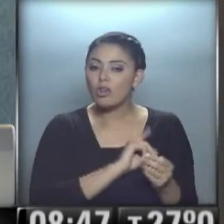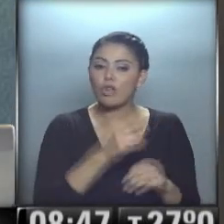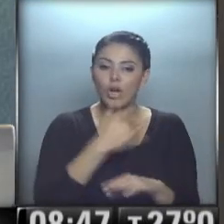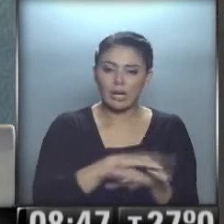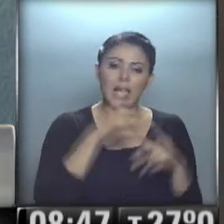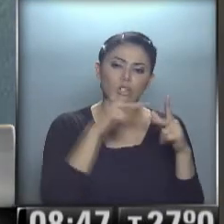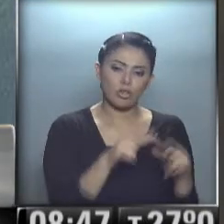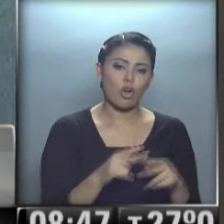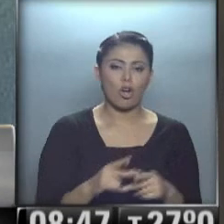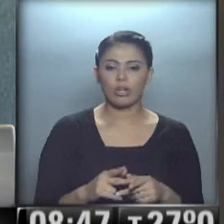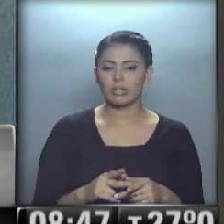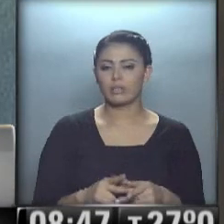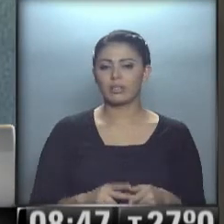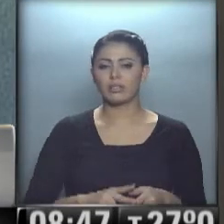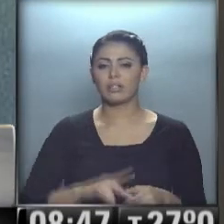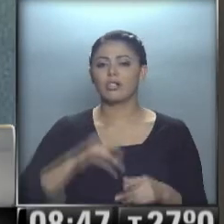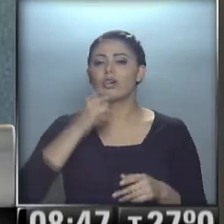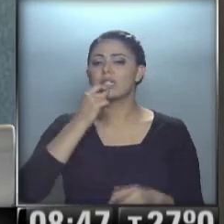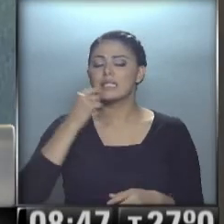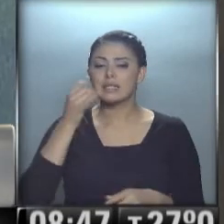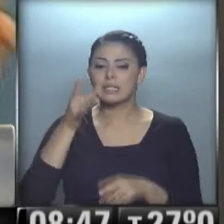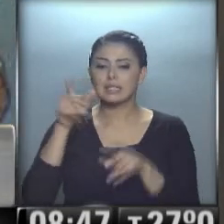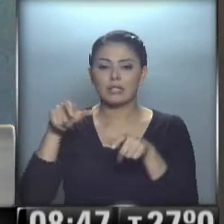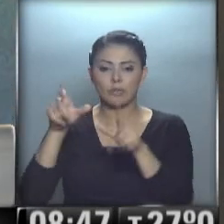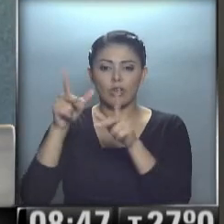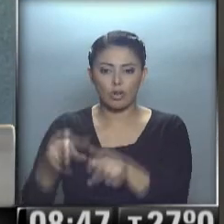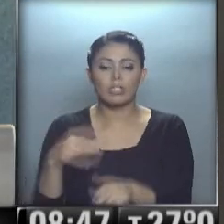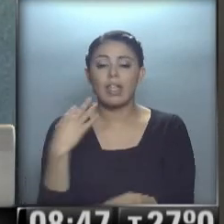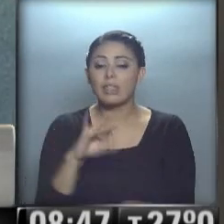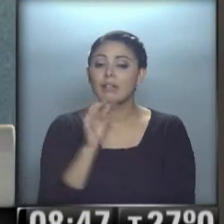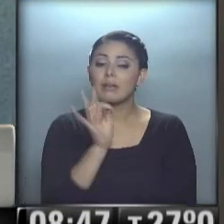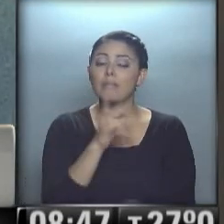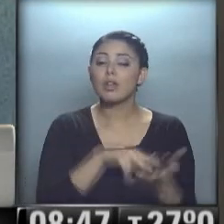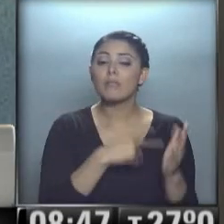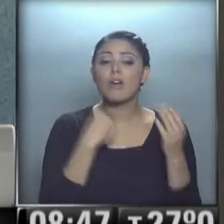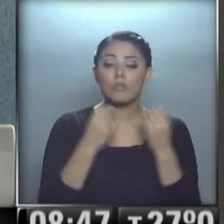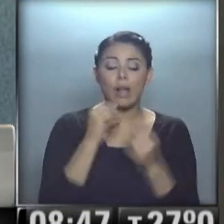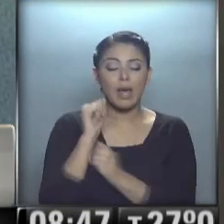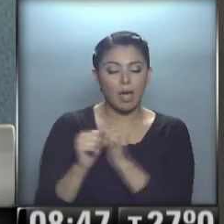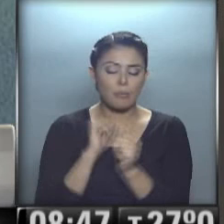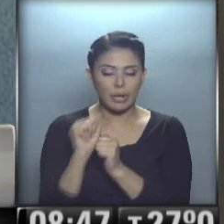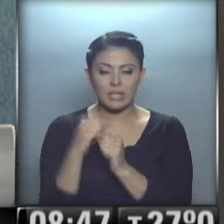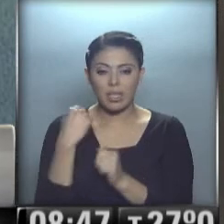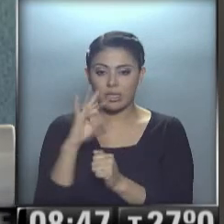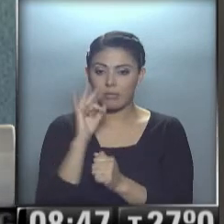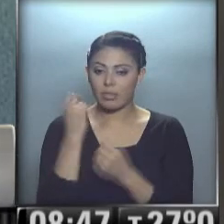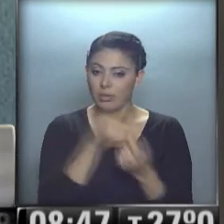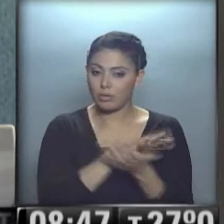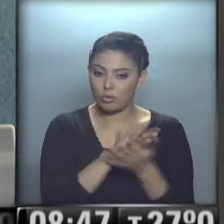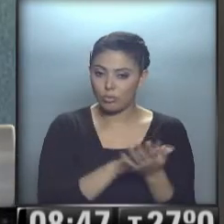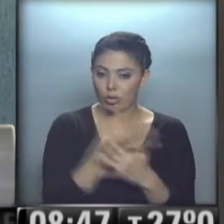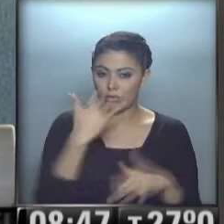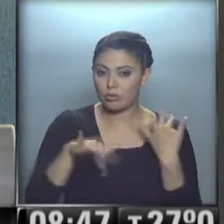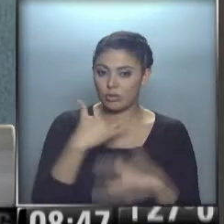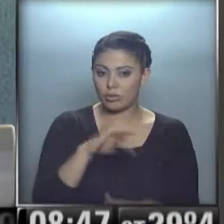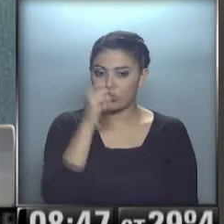calles ni interrupción del sistema ferroviario. Lo que se tiene que hacer es identificar el problema, las empresas tienen que tomar cartas en el asunto y resolver